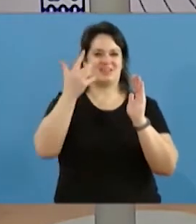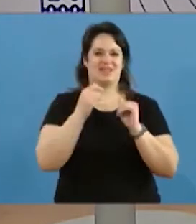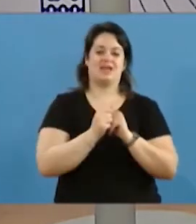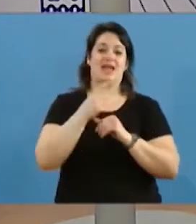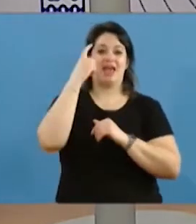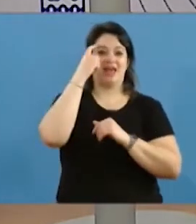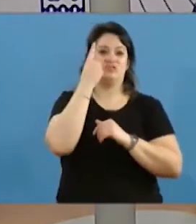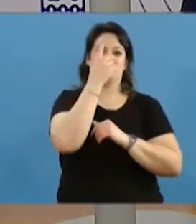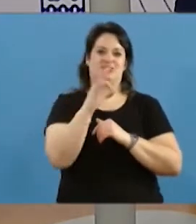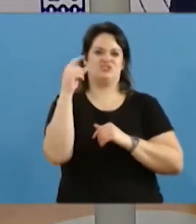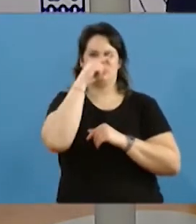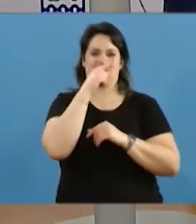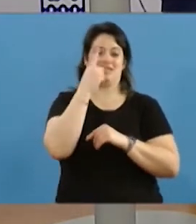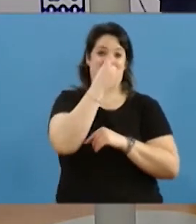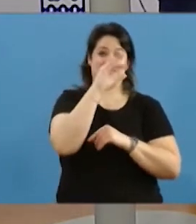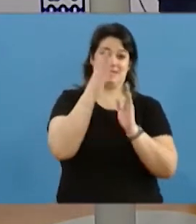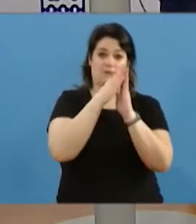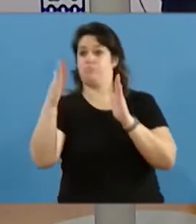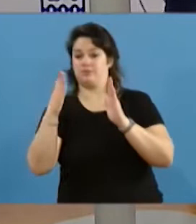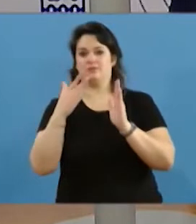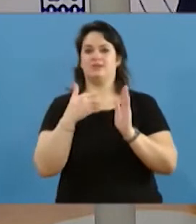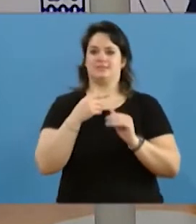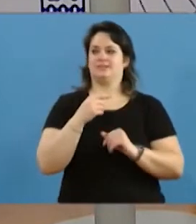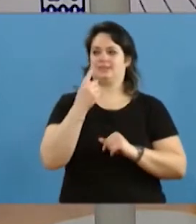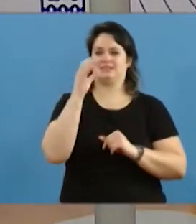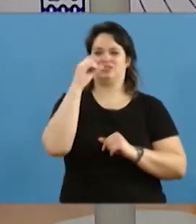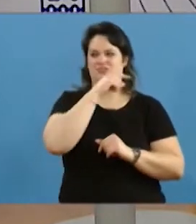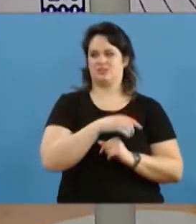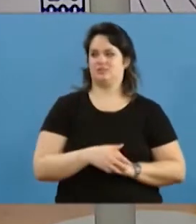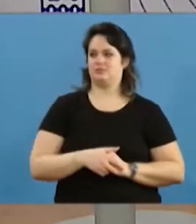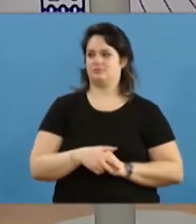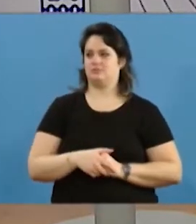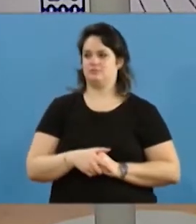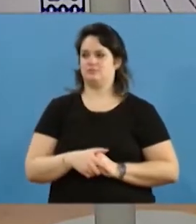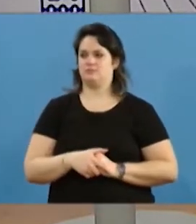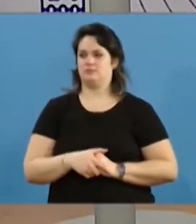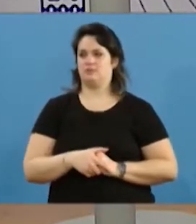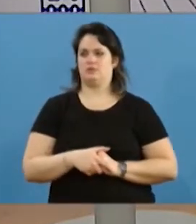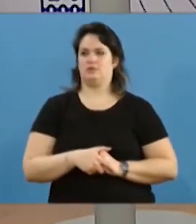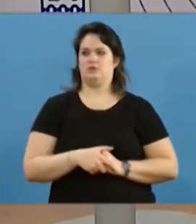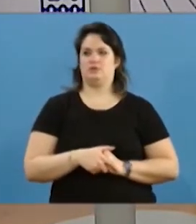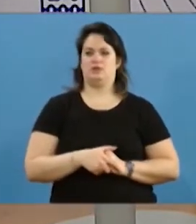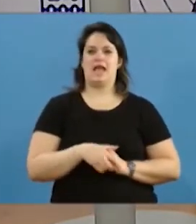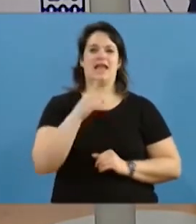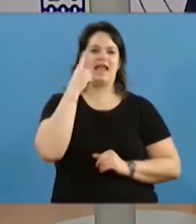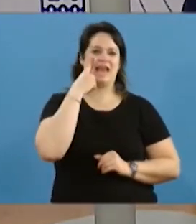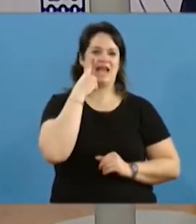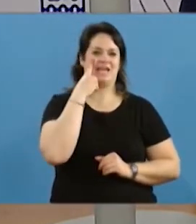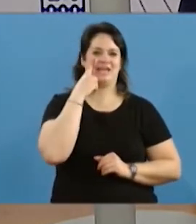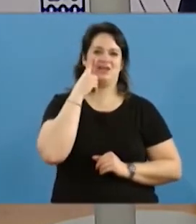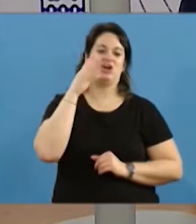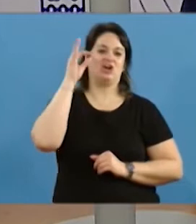el 107, pasado el 100, acá marco el 107 y llega mi barra hasta ahí. En el caso de la I,